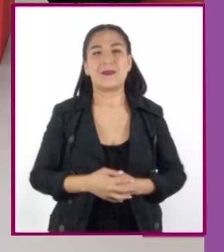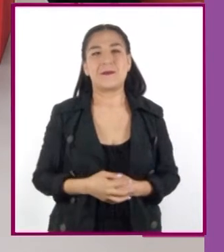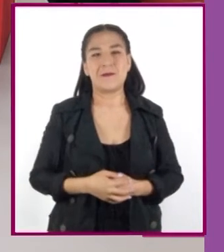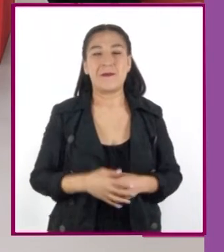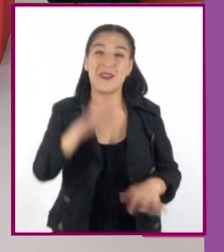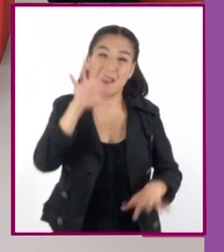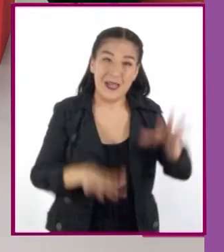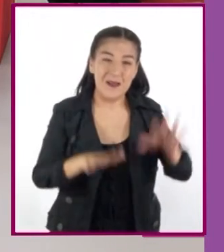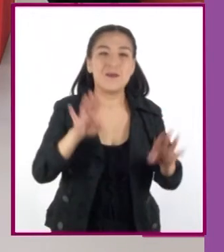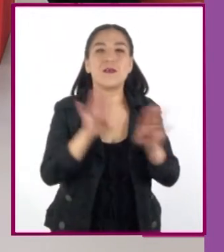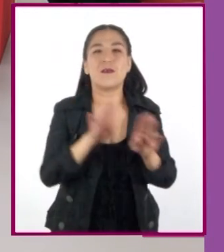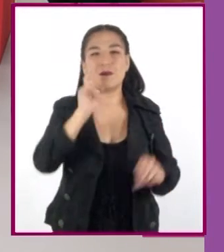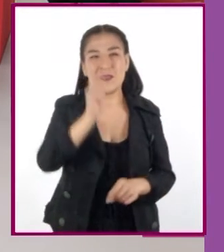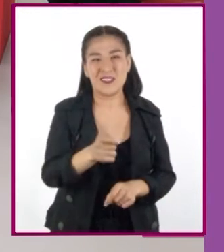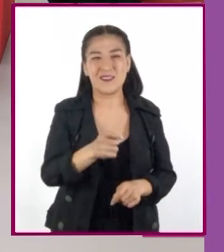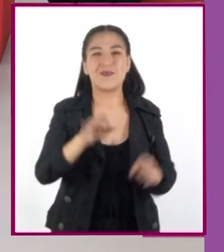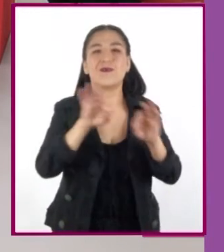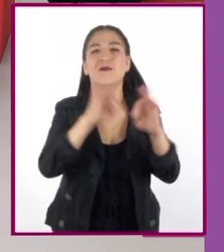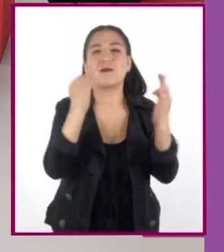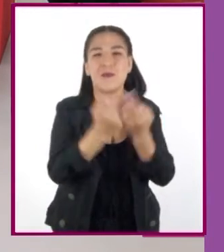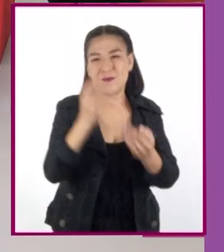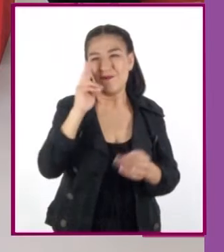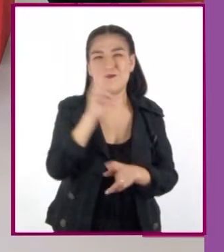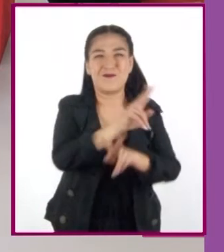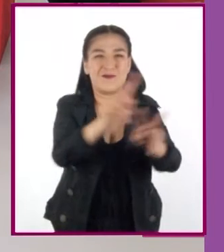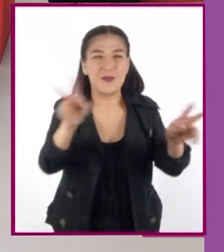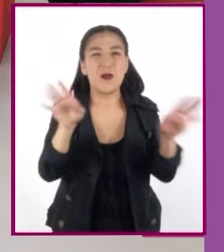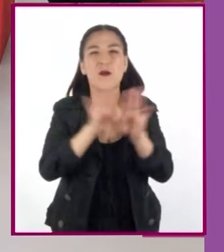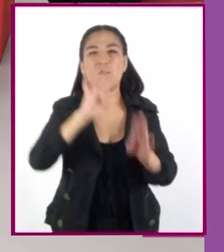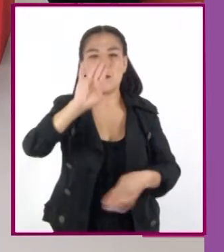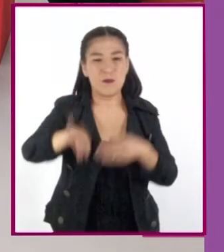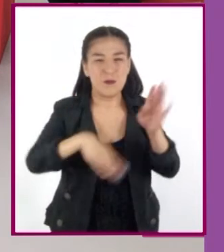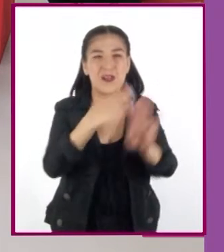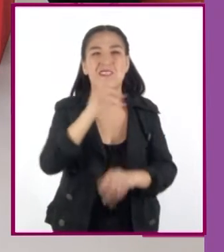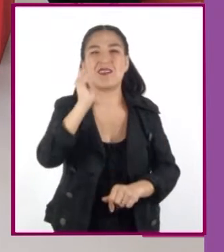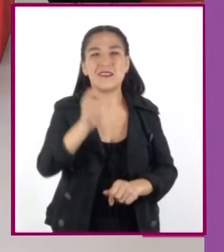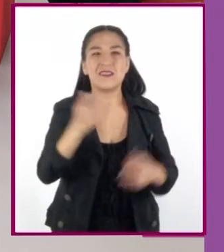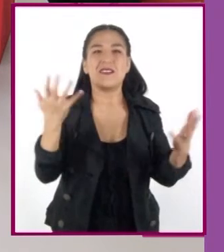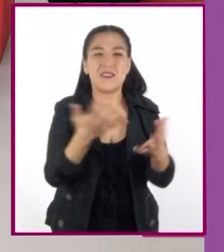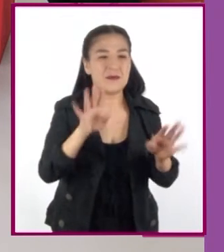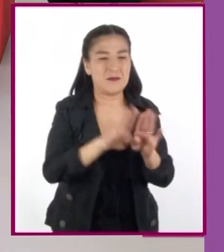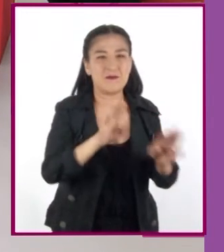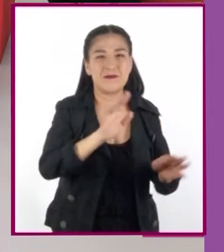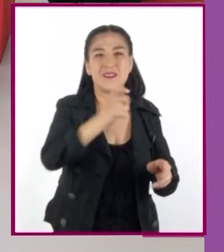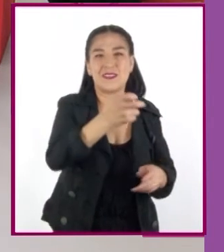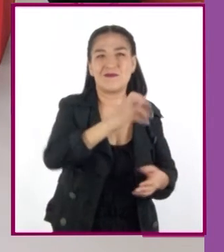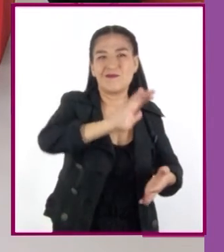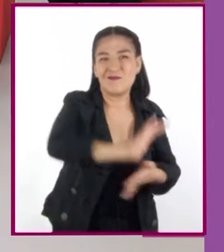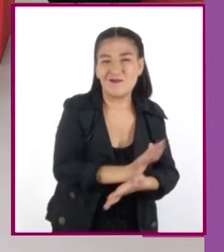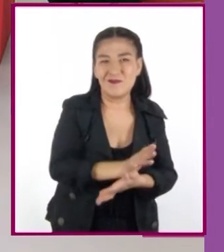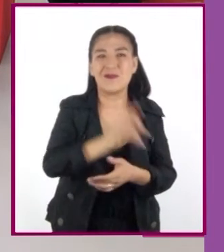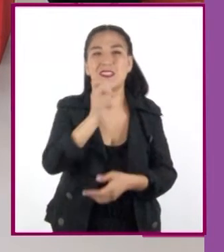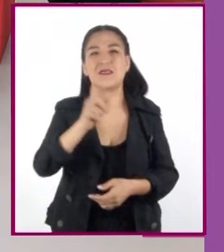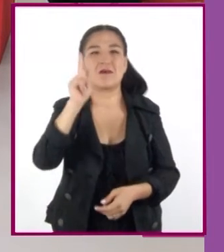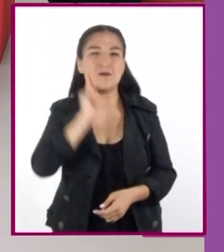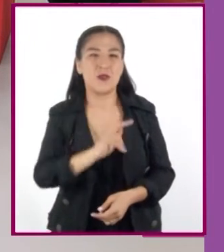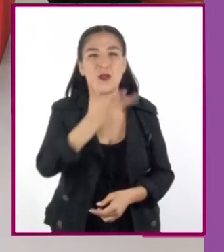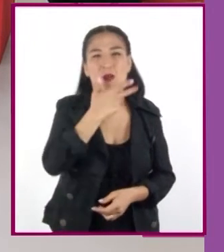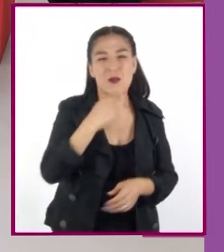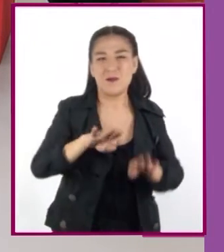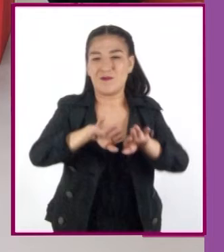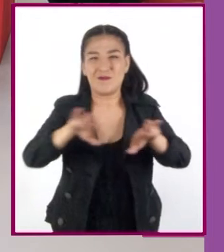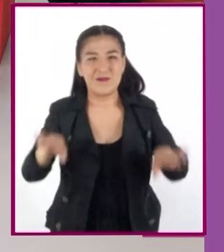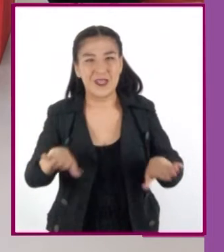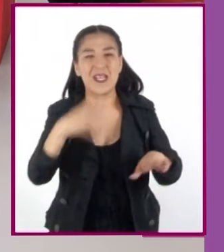Muchas veces se reproducen formas de ver el mundo que siguen fomentando la diferencia entre géneros, que están inmersas en